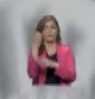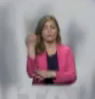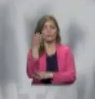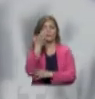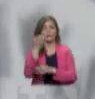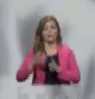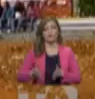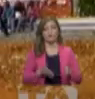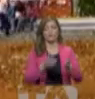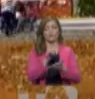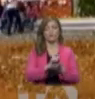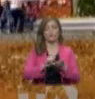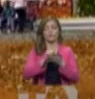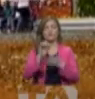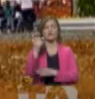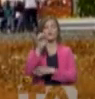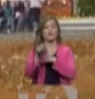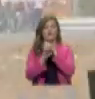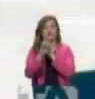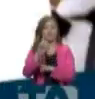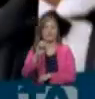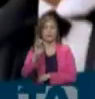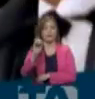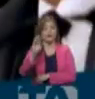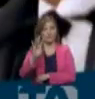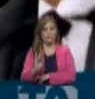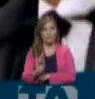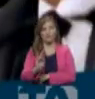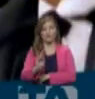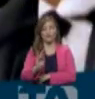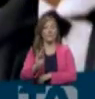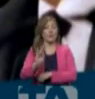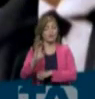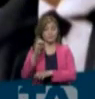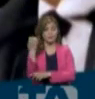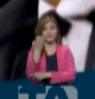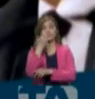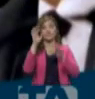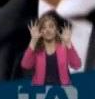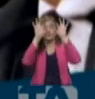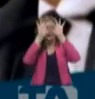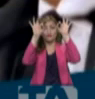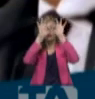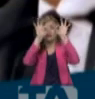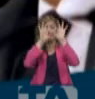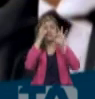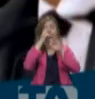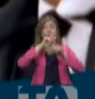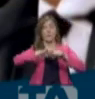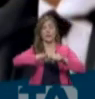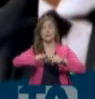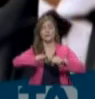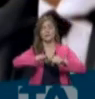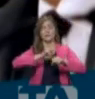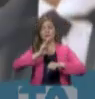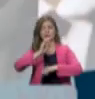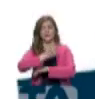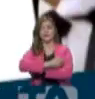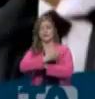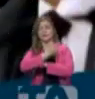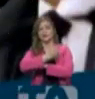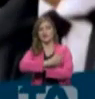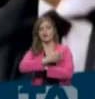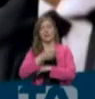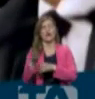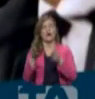emergencia vial en el Azuay. En enero del 2007 se decretó emergencia en el sector eléctrico y se renovó por dos ocasiones más por 60 días. En